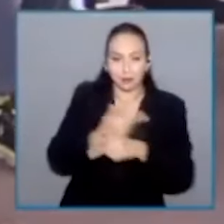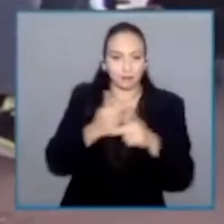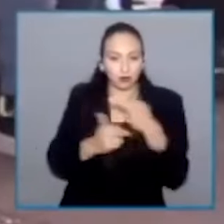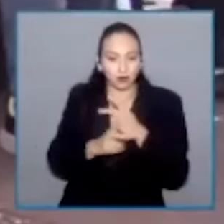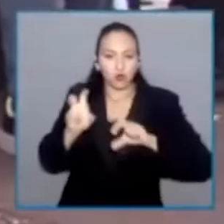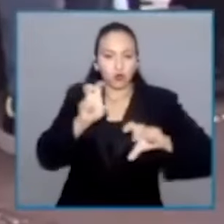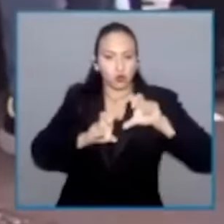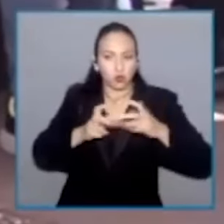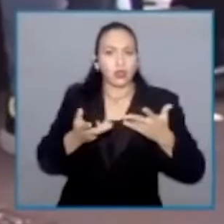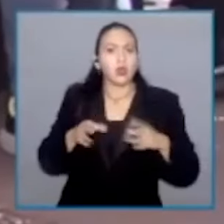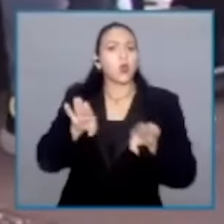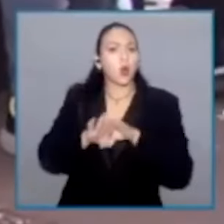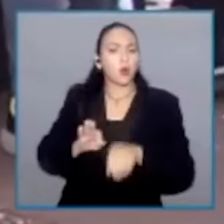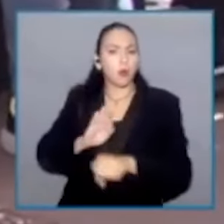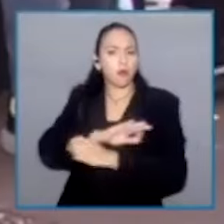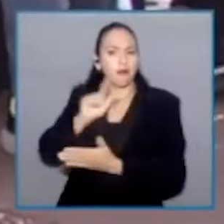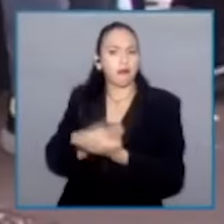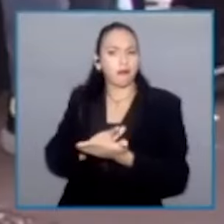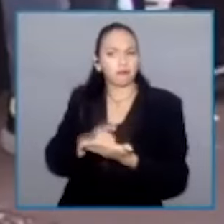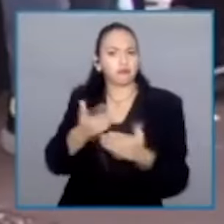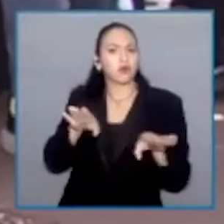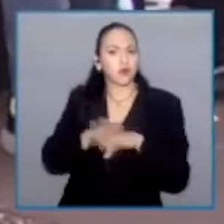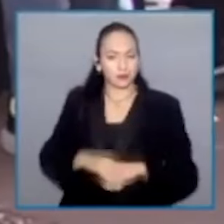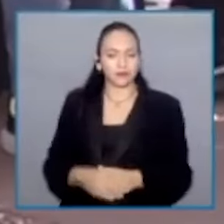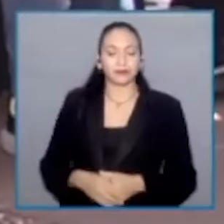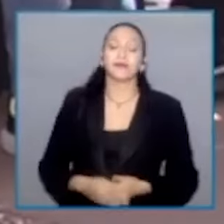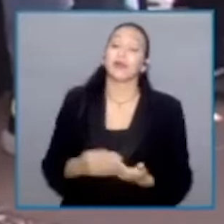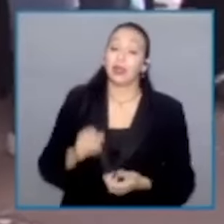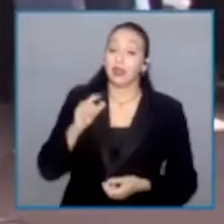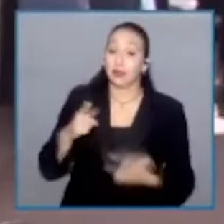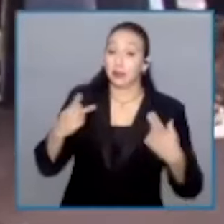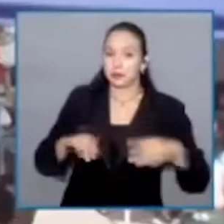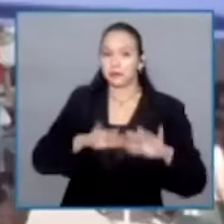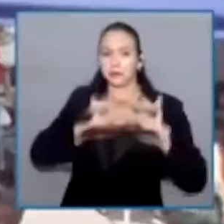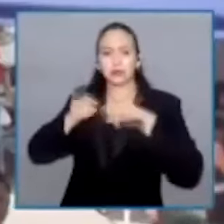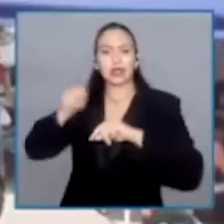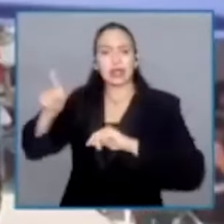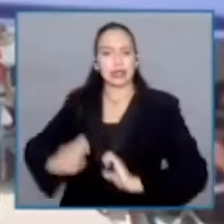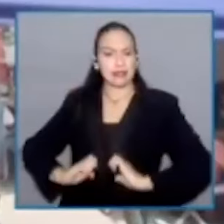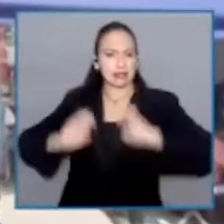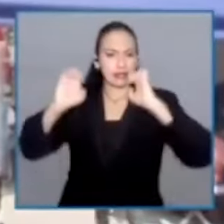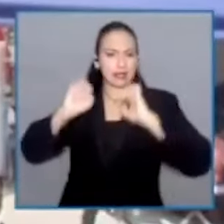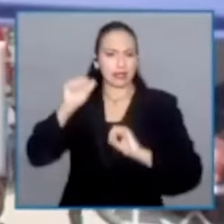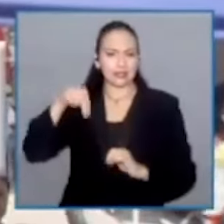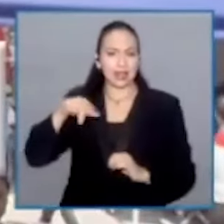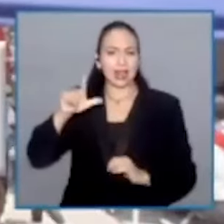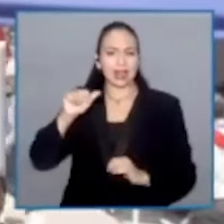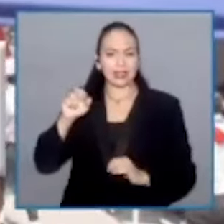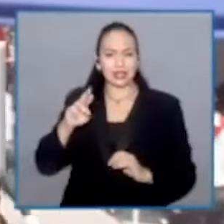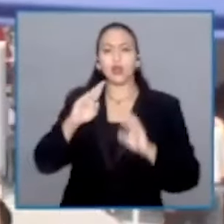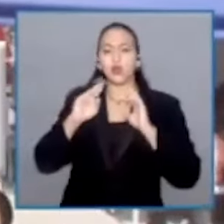edificios acudió al Palacio de Justicia de San Lázaro en muestra de apoyo y unión por una justicia independiente. Decirle a la sociedad